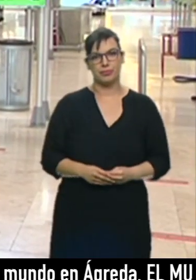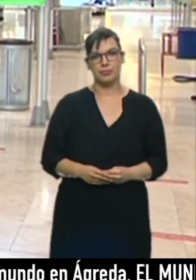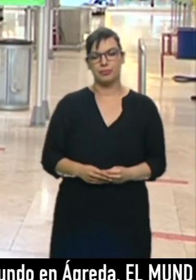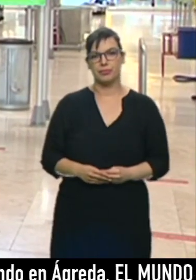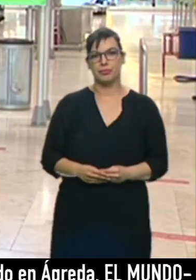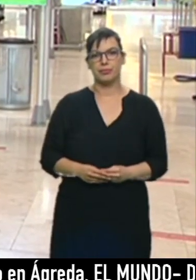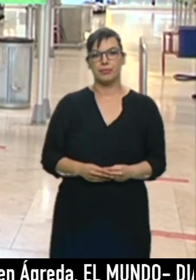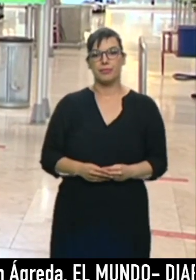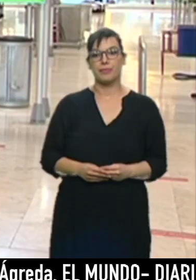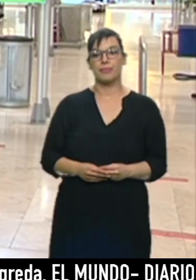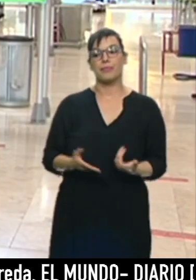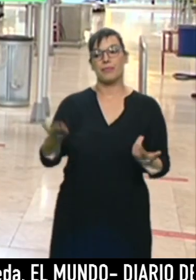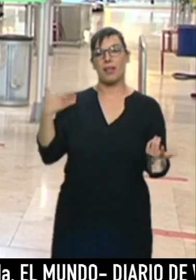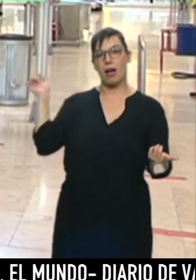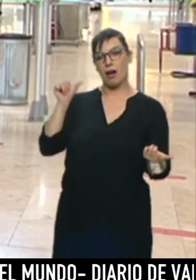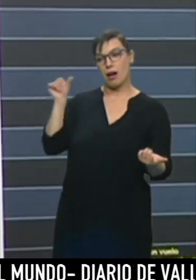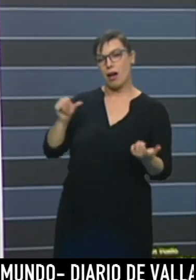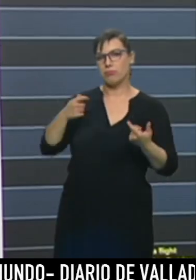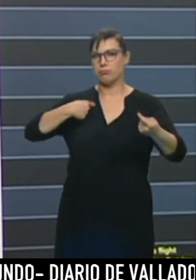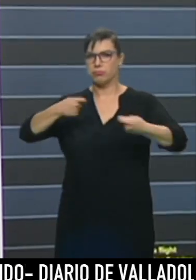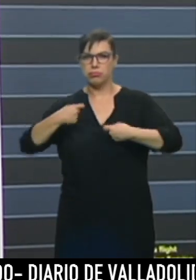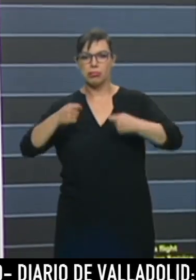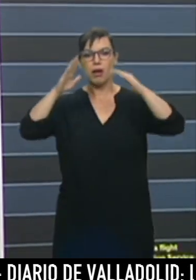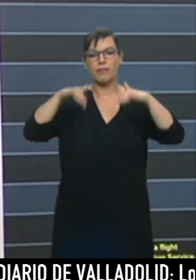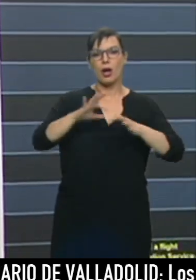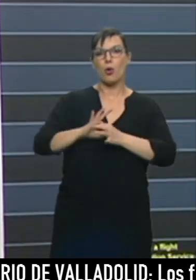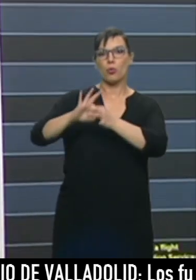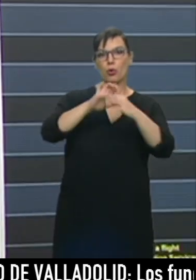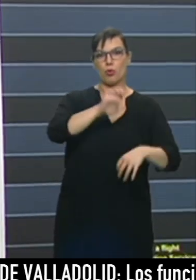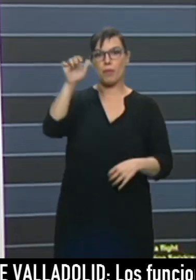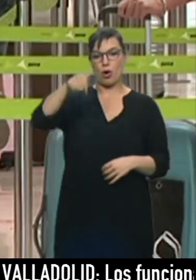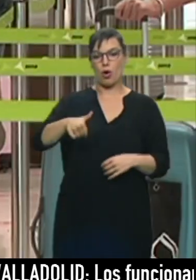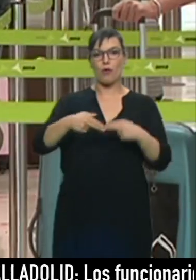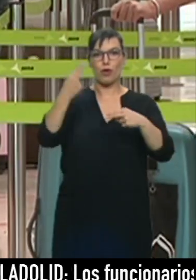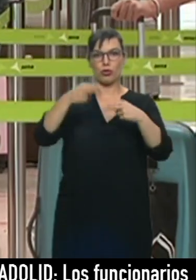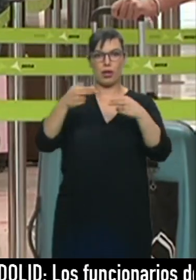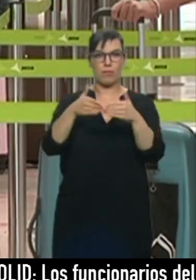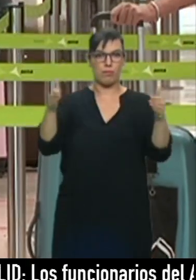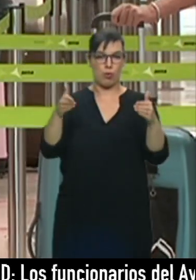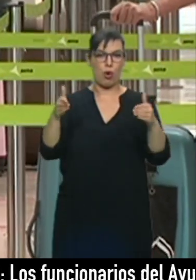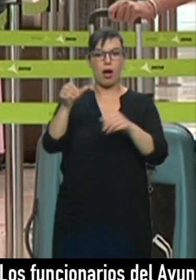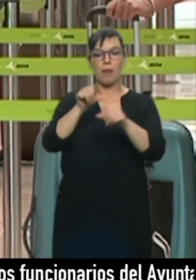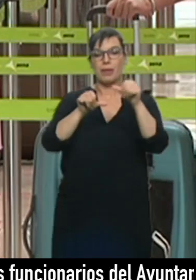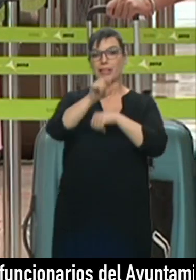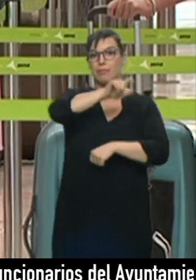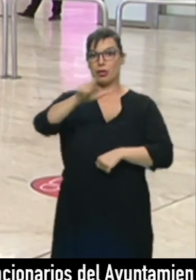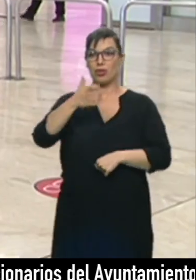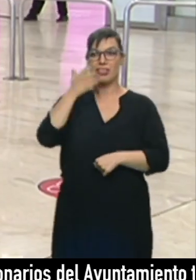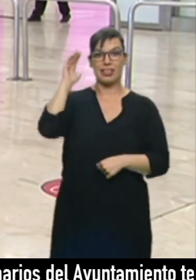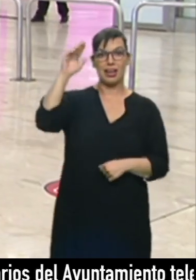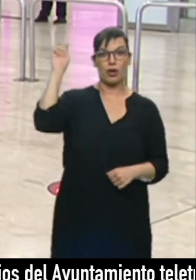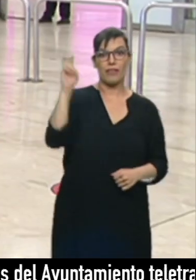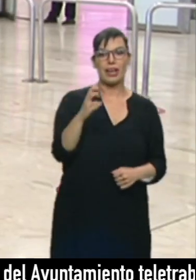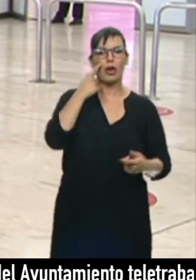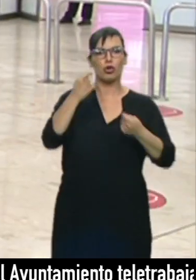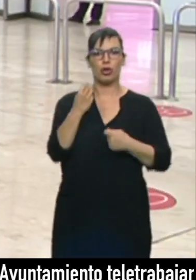Después de semanas de negociaciones, la Unión Europea abre fronteras a partir de hoy. Los viajeros internacionales deberán pasar tres controles,